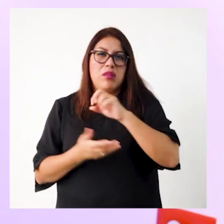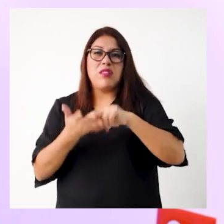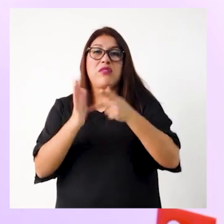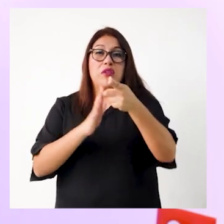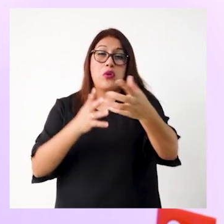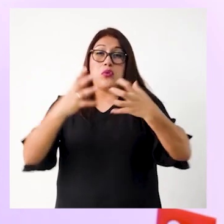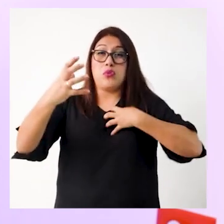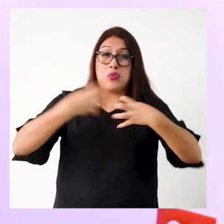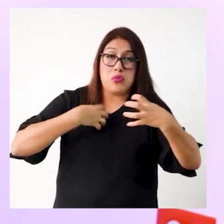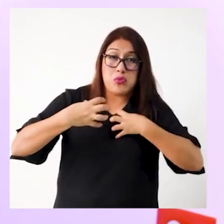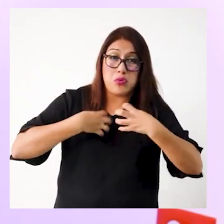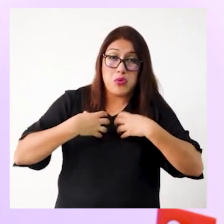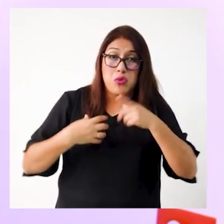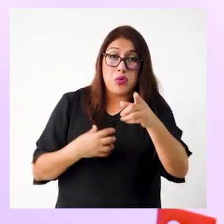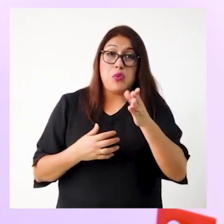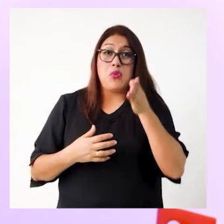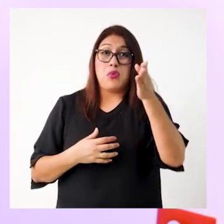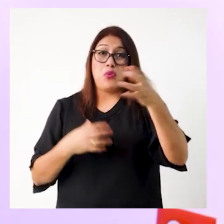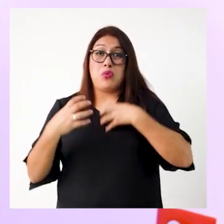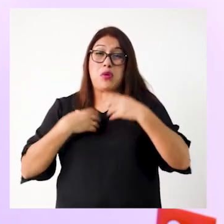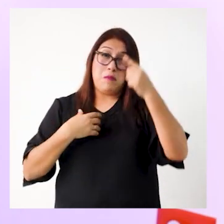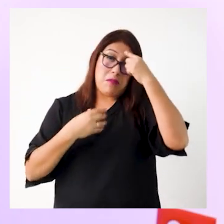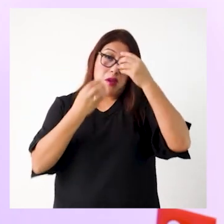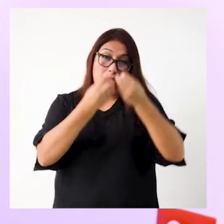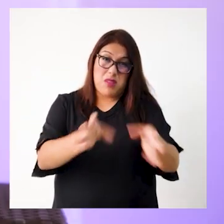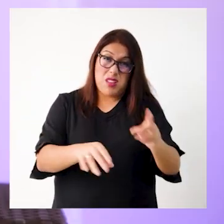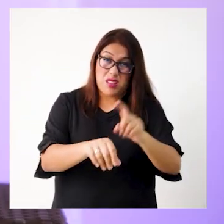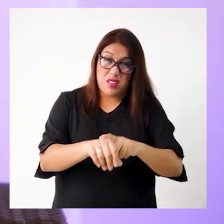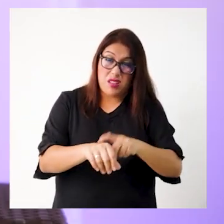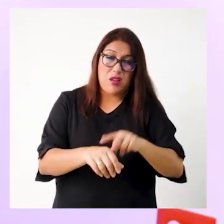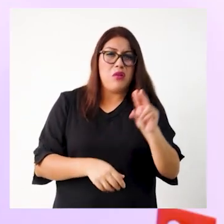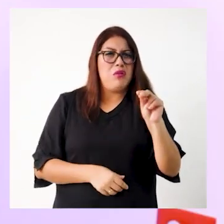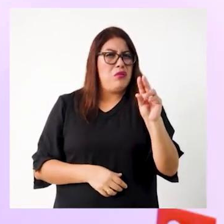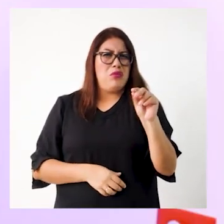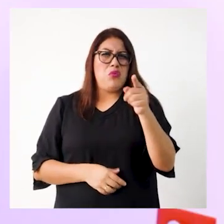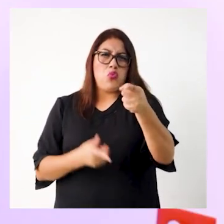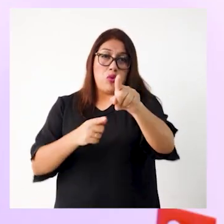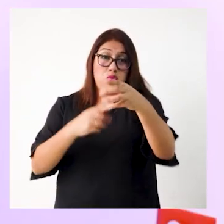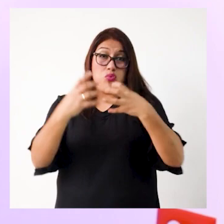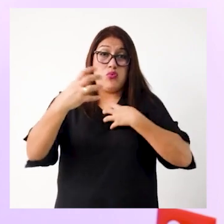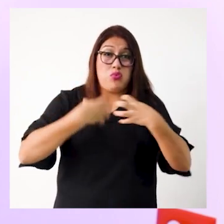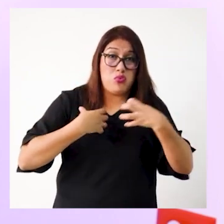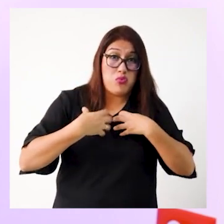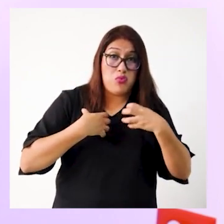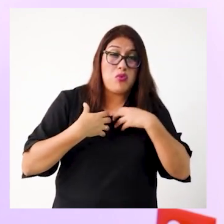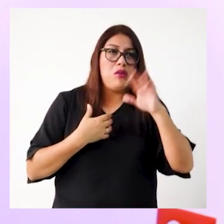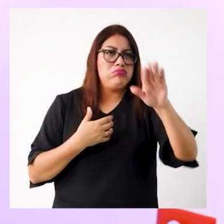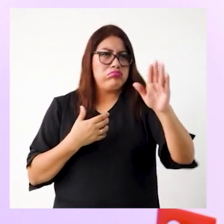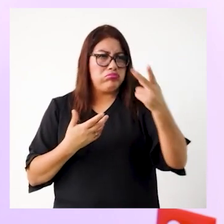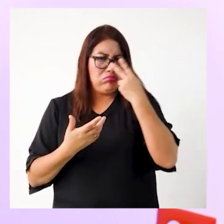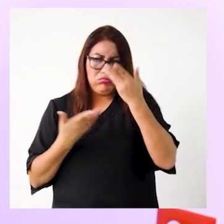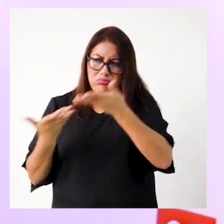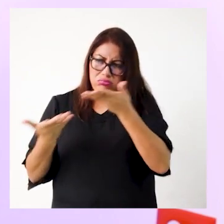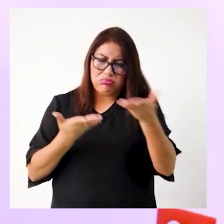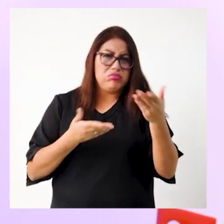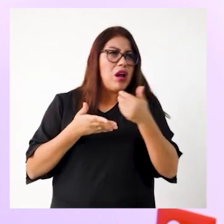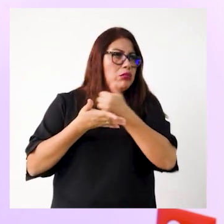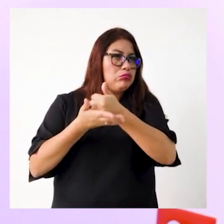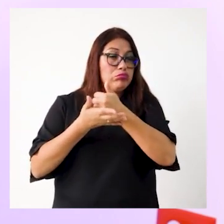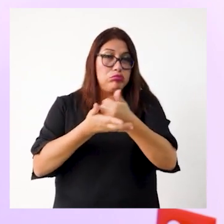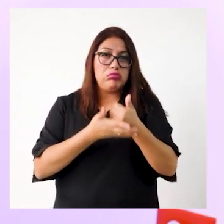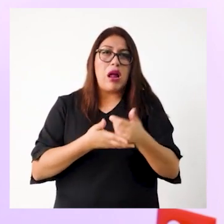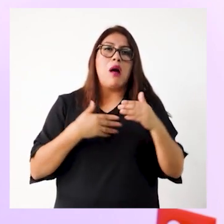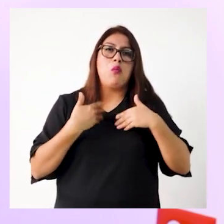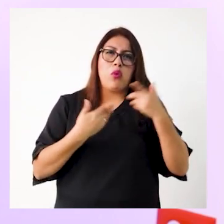hecho de reclamar, no crean ustedes que es tiempo perdido. No. Ese hecho de que usted reclame puede servirle a alguien en el futuro para